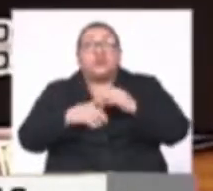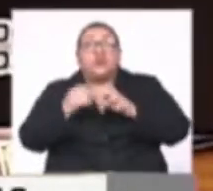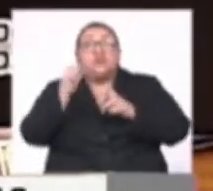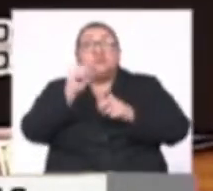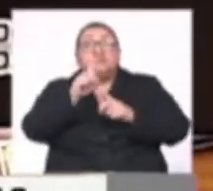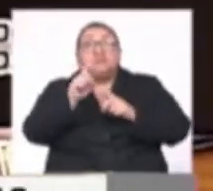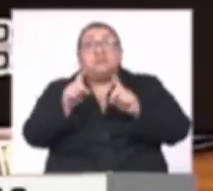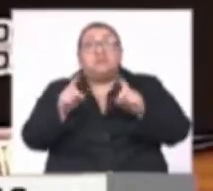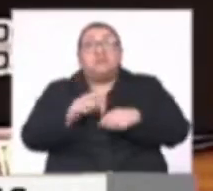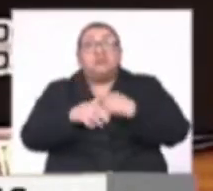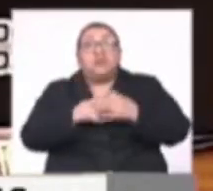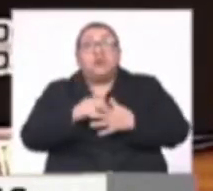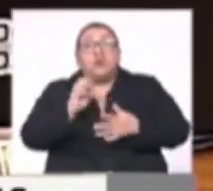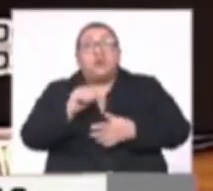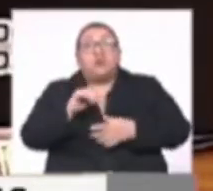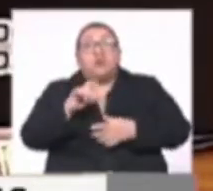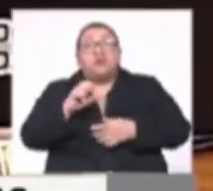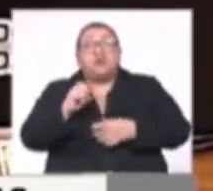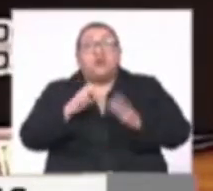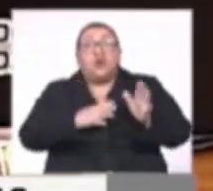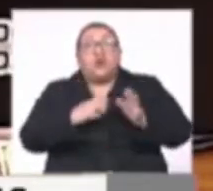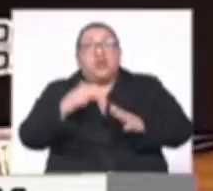interpelatorio contenido en la moción de orden del día